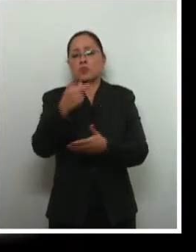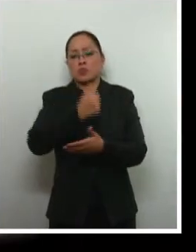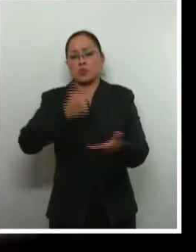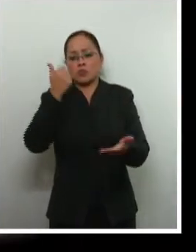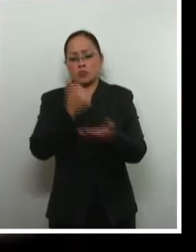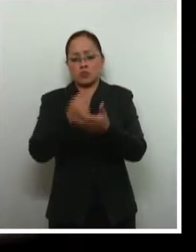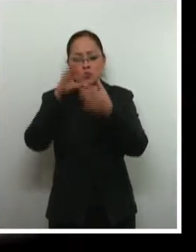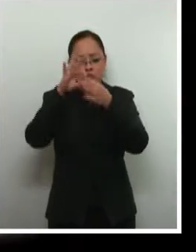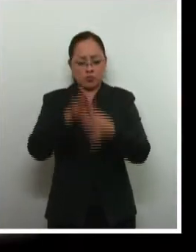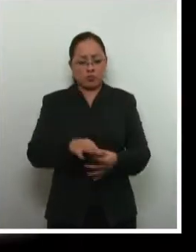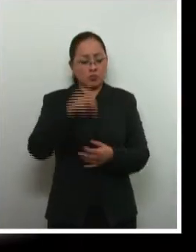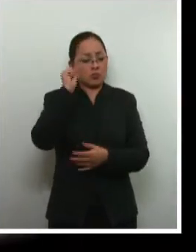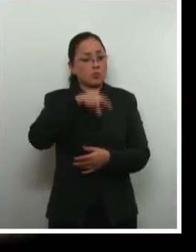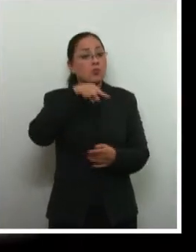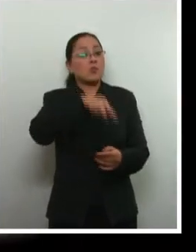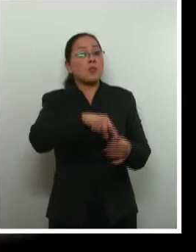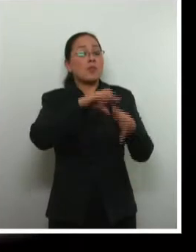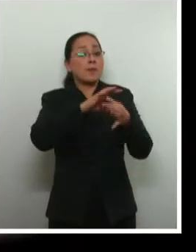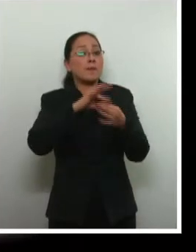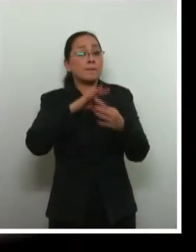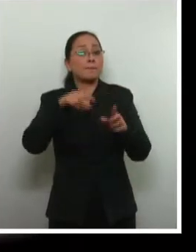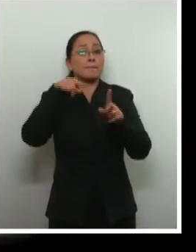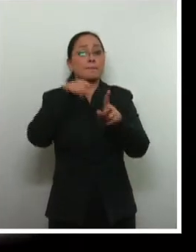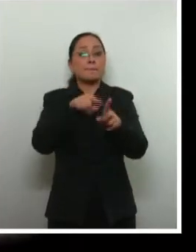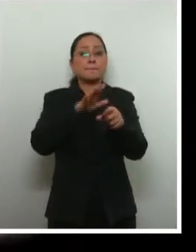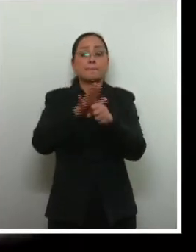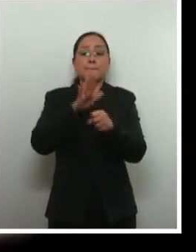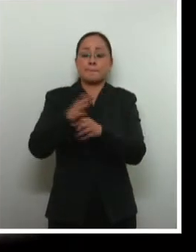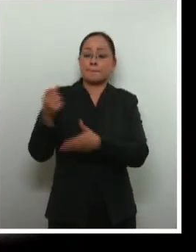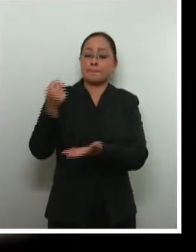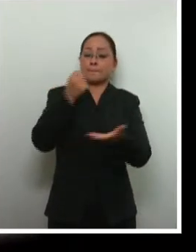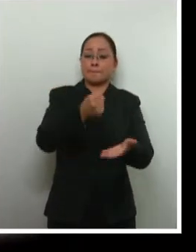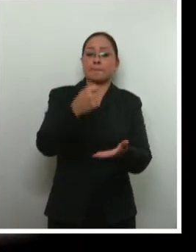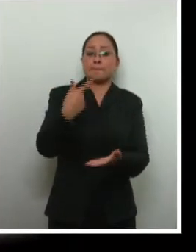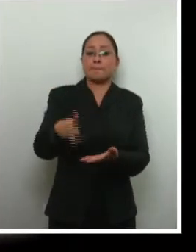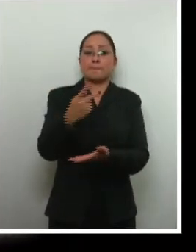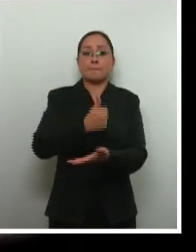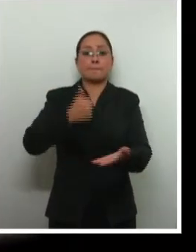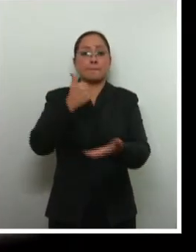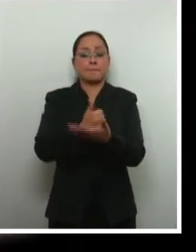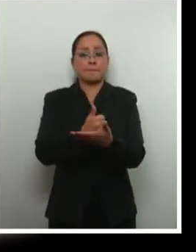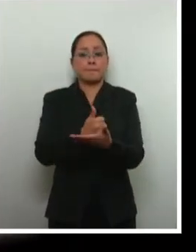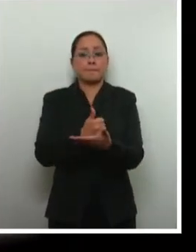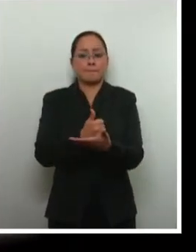ciudad, también alude al fondo de capitalidad.